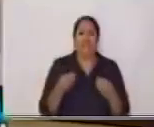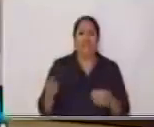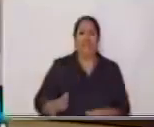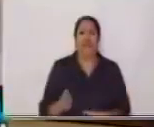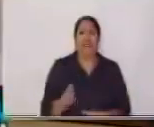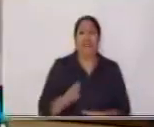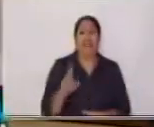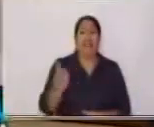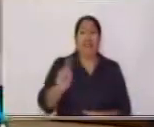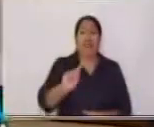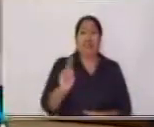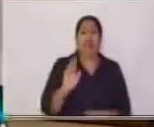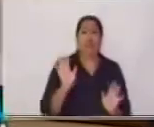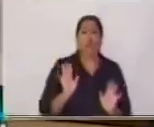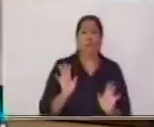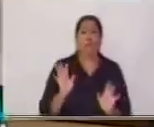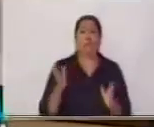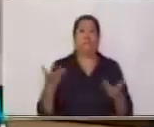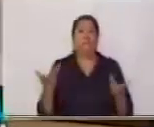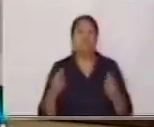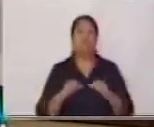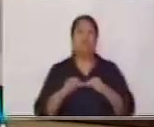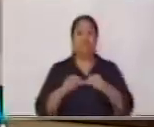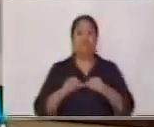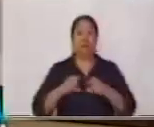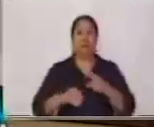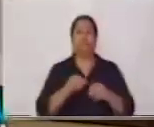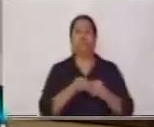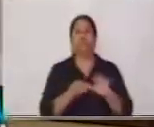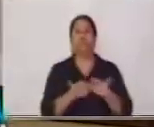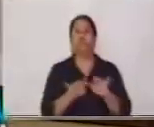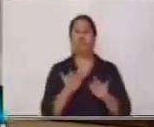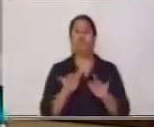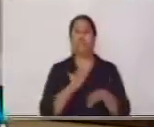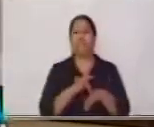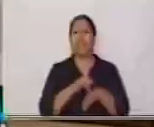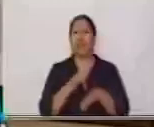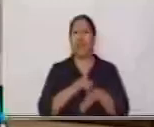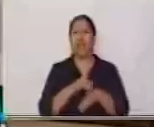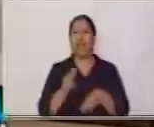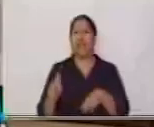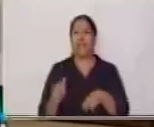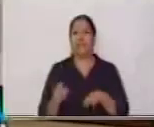que no es eso, por favor. Sigamos tocando. No, no se mueven.